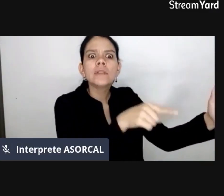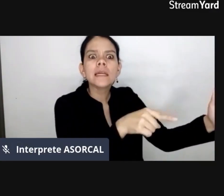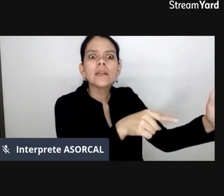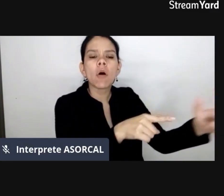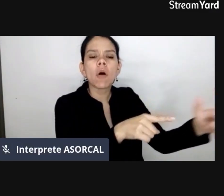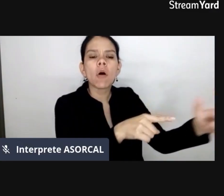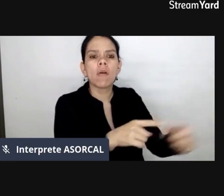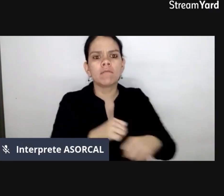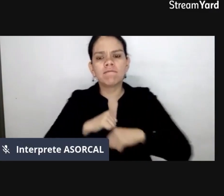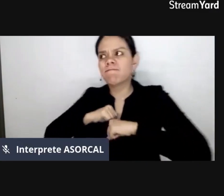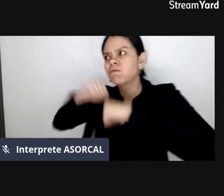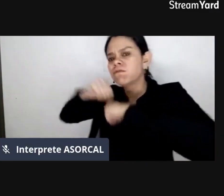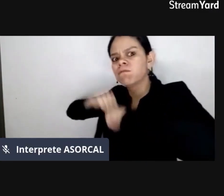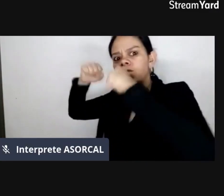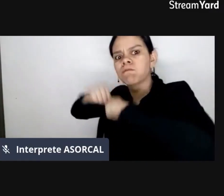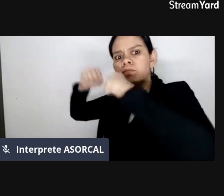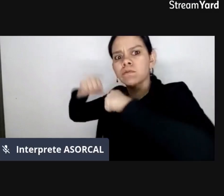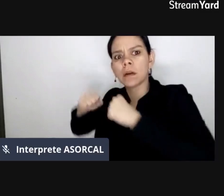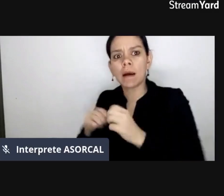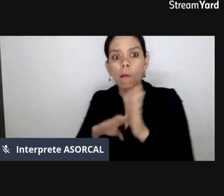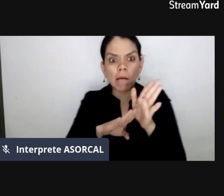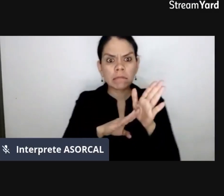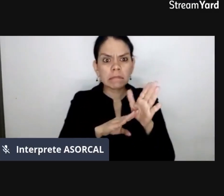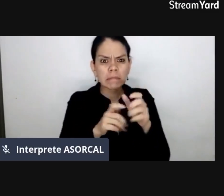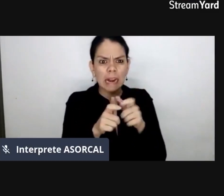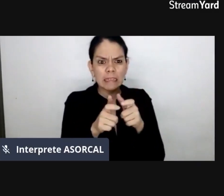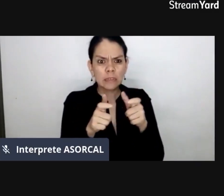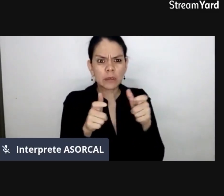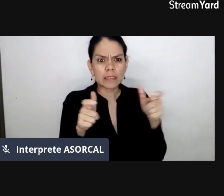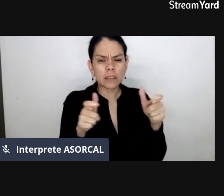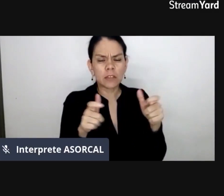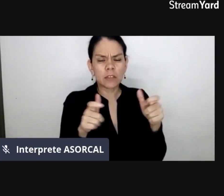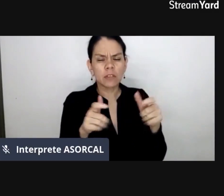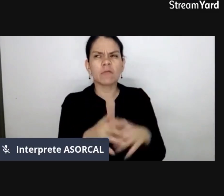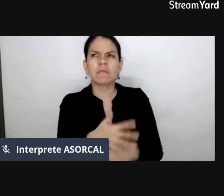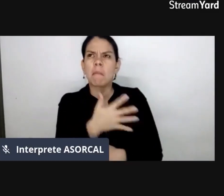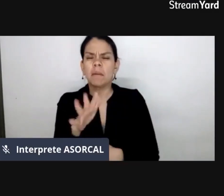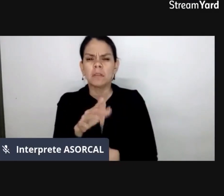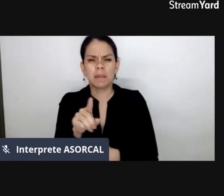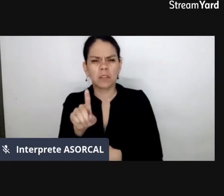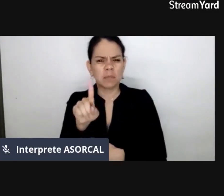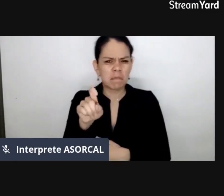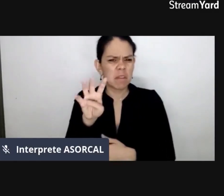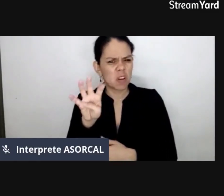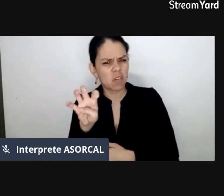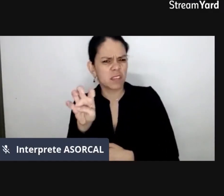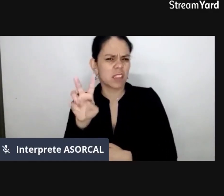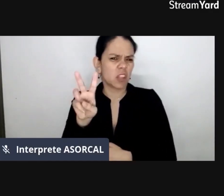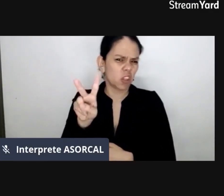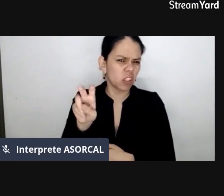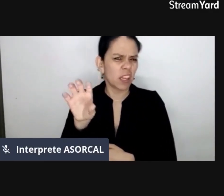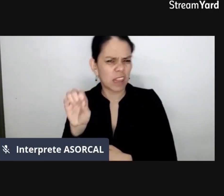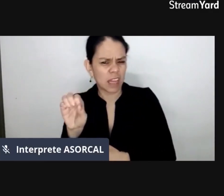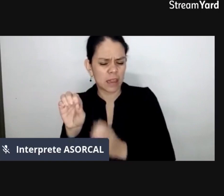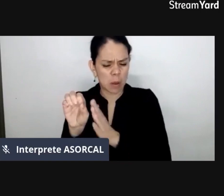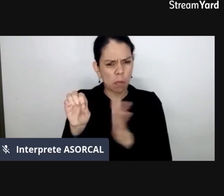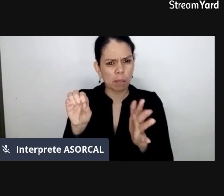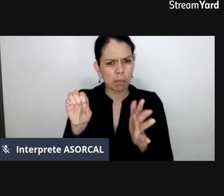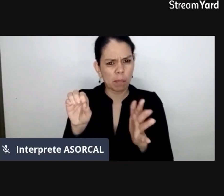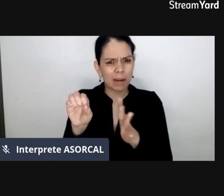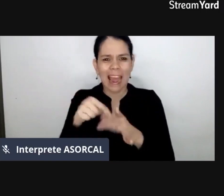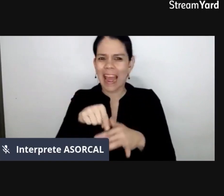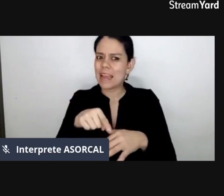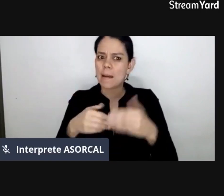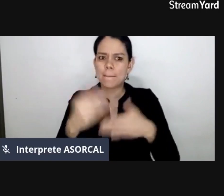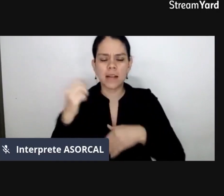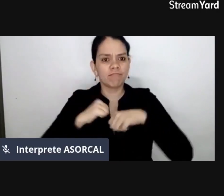de la década de los fines de la década de los 70, la segunda mitad de esta década, y una gran actividad de los movimientos populares. Monseñor